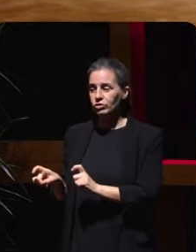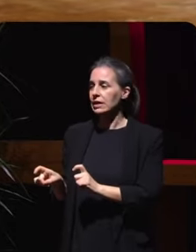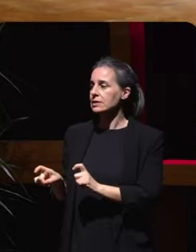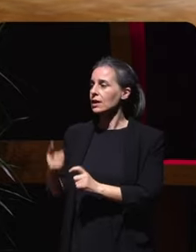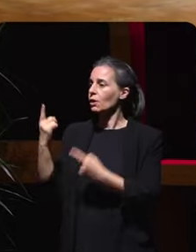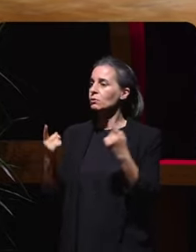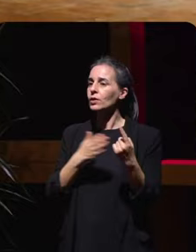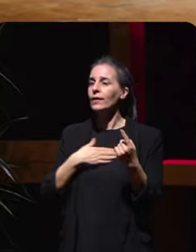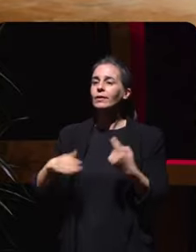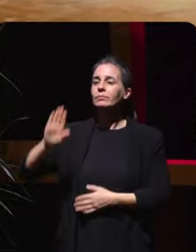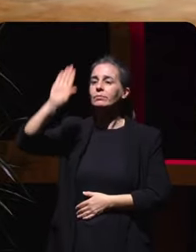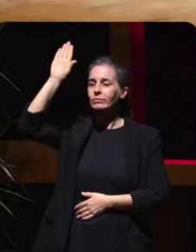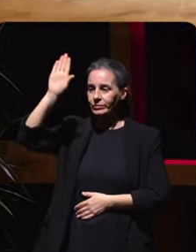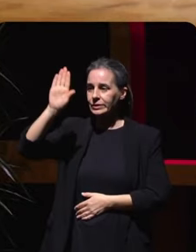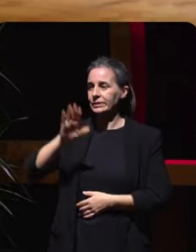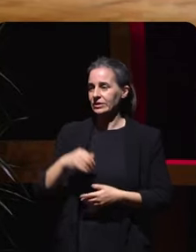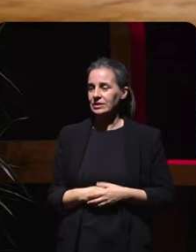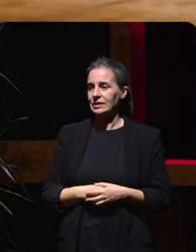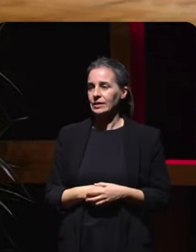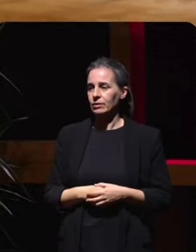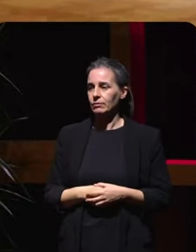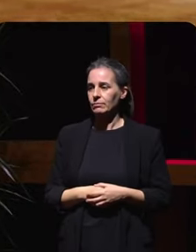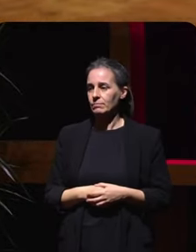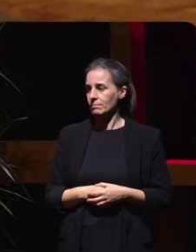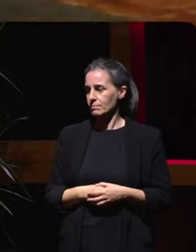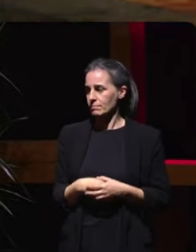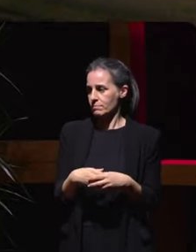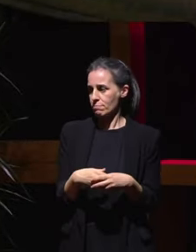hai unha compañeira por aí con un micro tamén. Vai a falar esa señora.